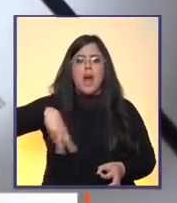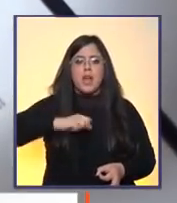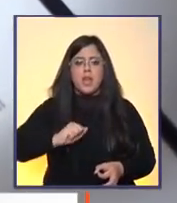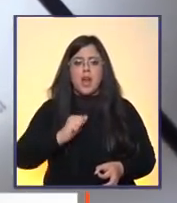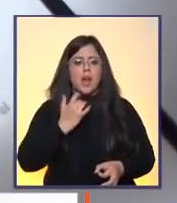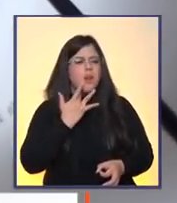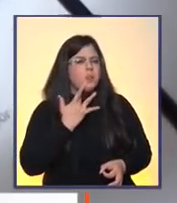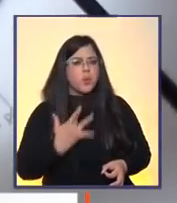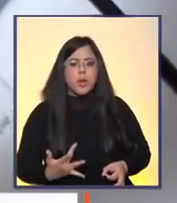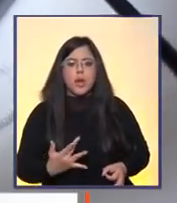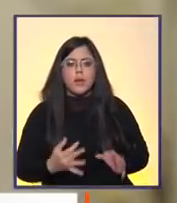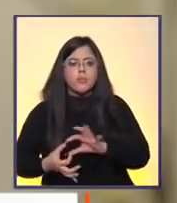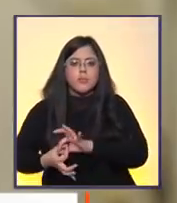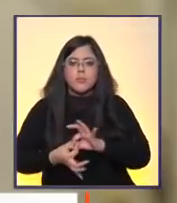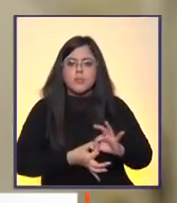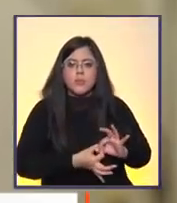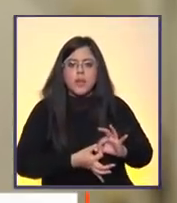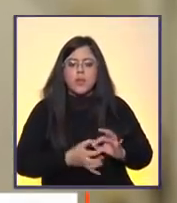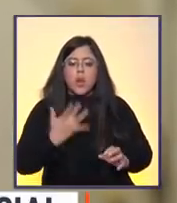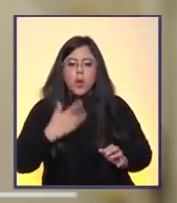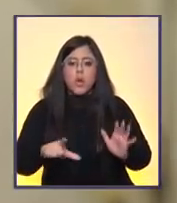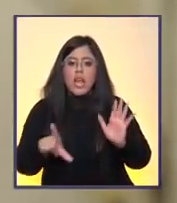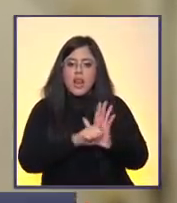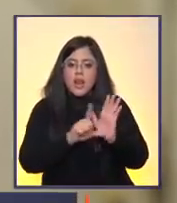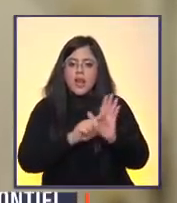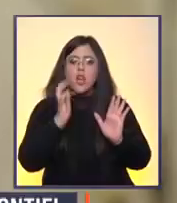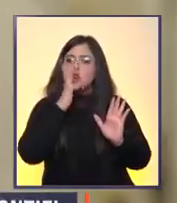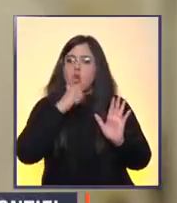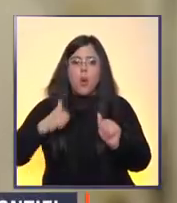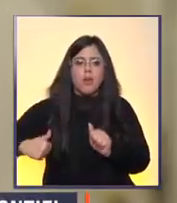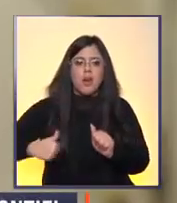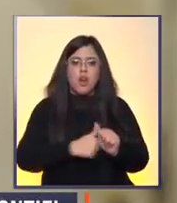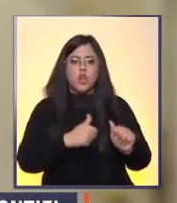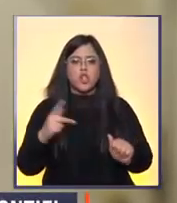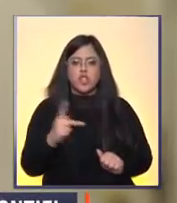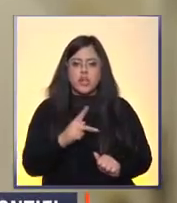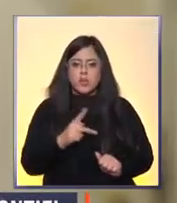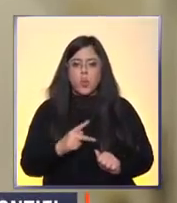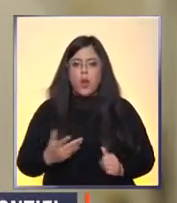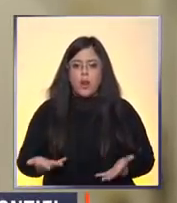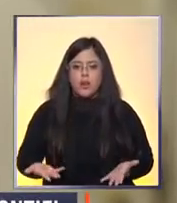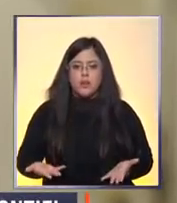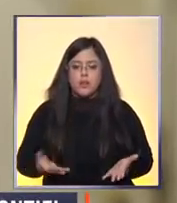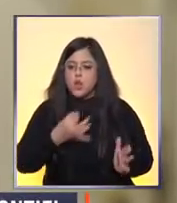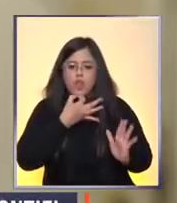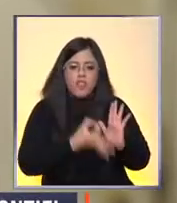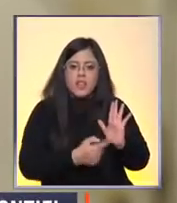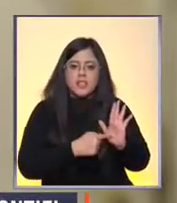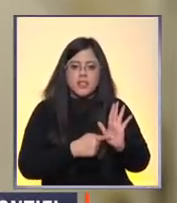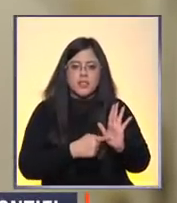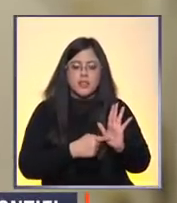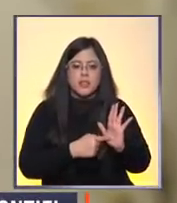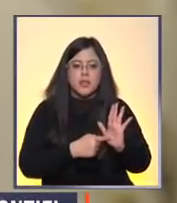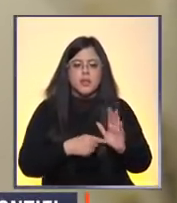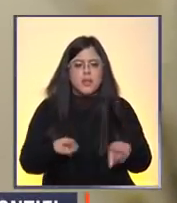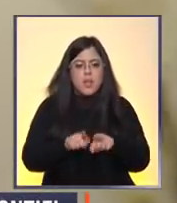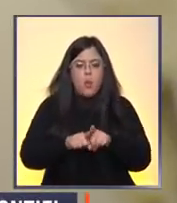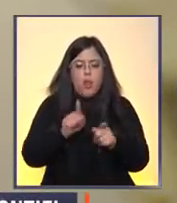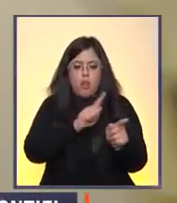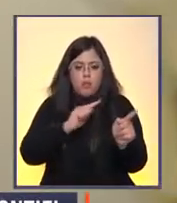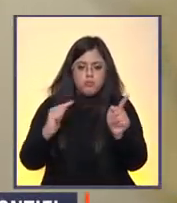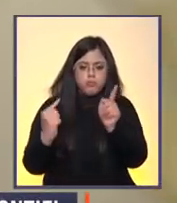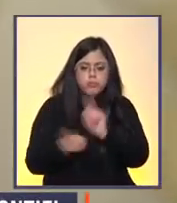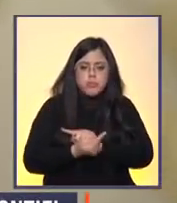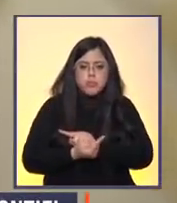sexual. Los hechos se tuvieron por acreditados. O sea, lo que pareciera contradictorio es que, atendido que esos